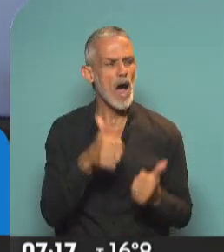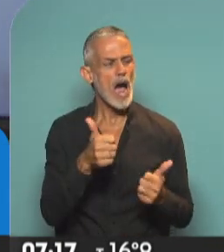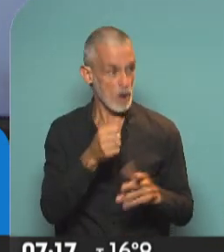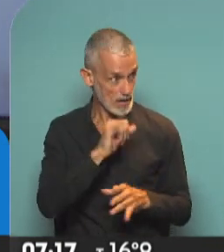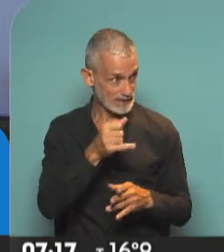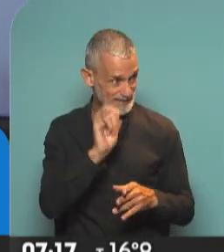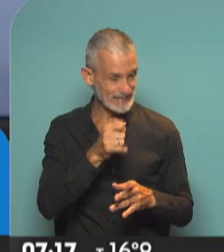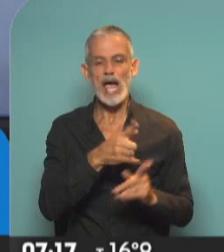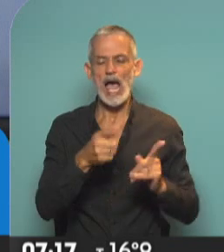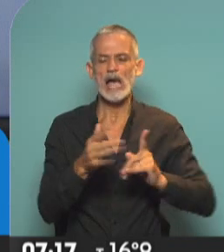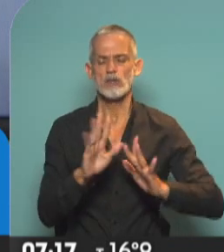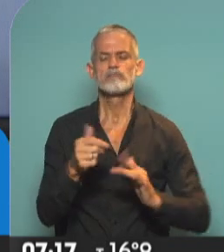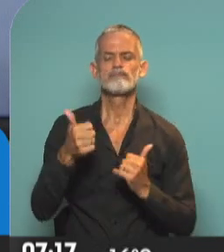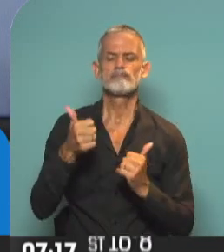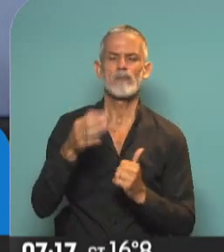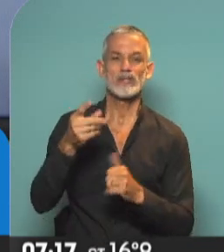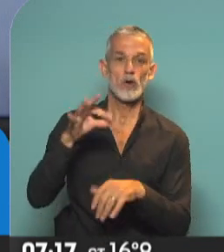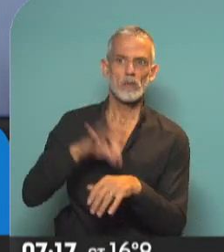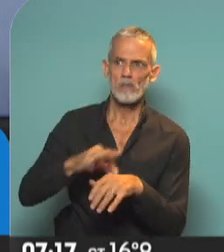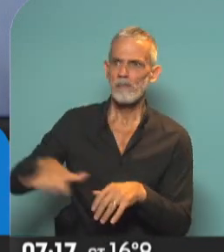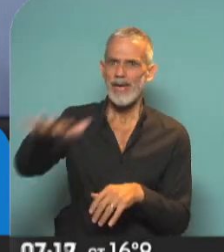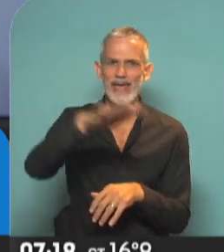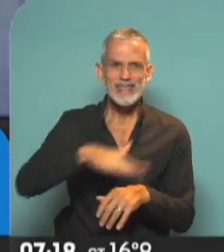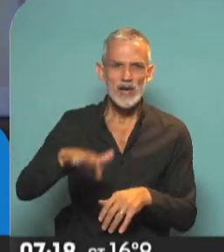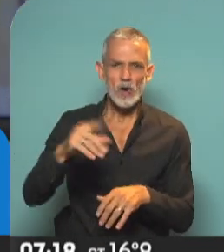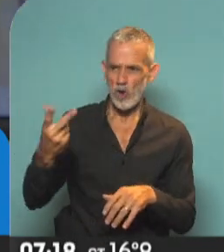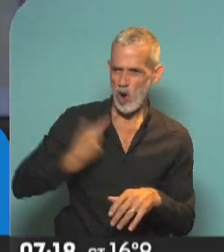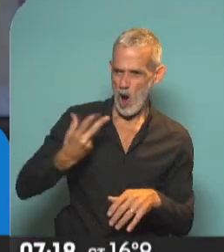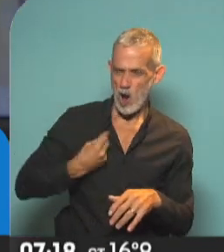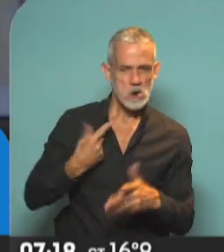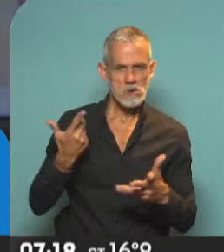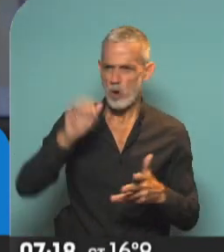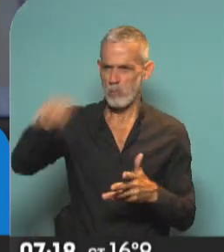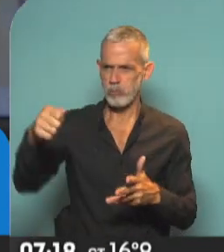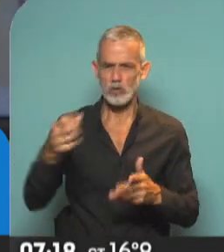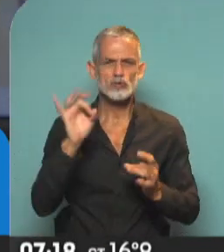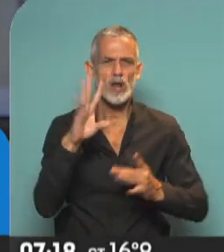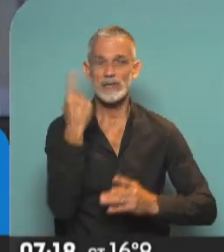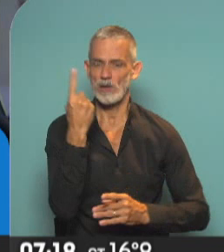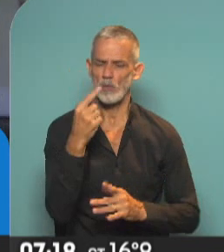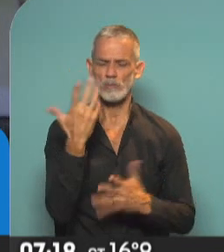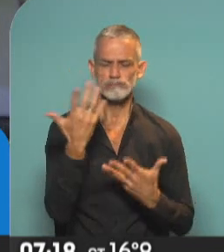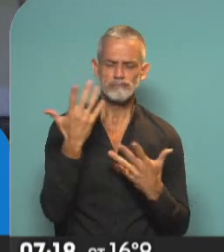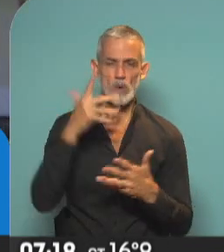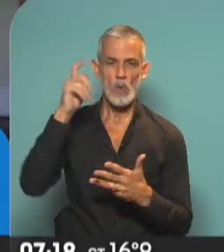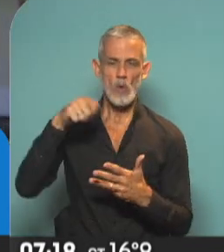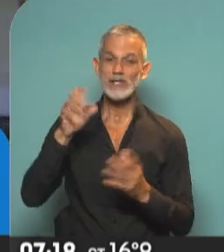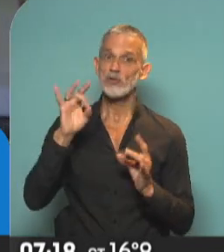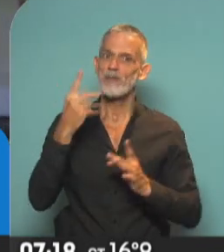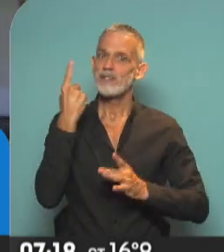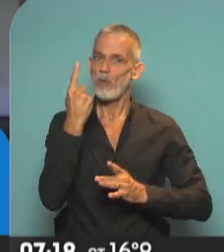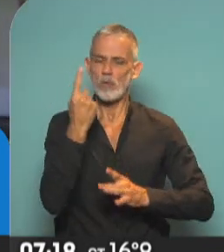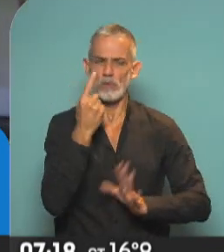sí, pero no tomó en cuenta las recomendaciones médicas que decían que no, de manera tal que hay una zona gris. El juez se basó sobre